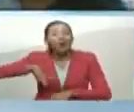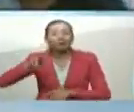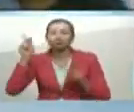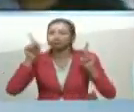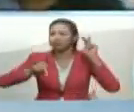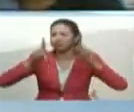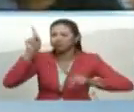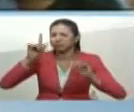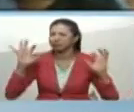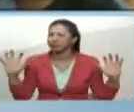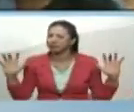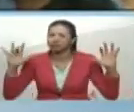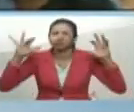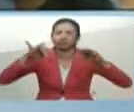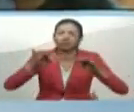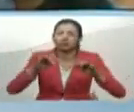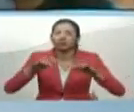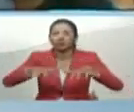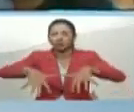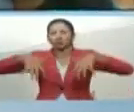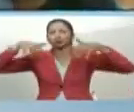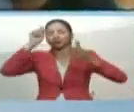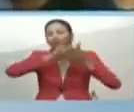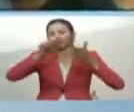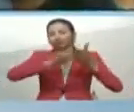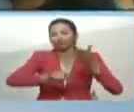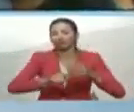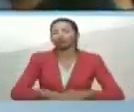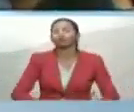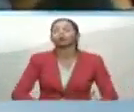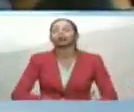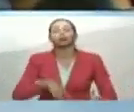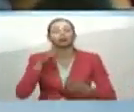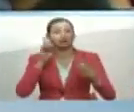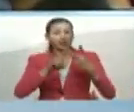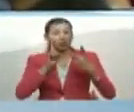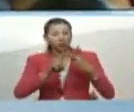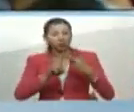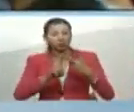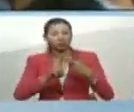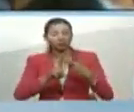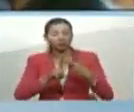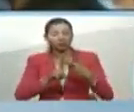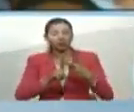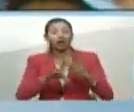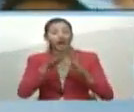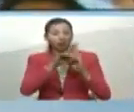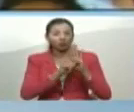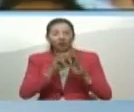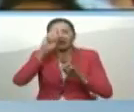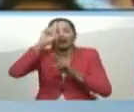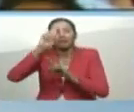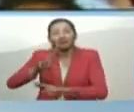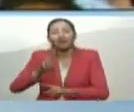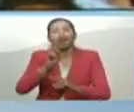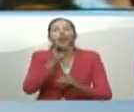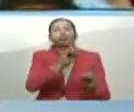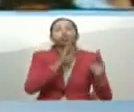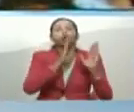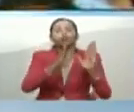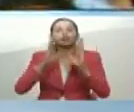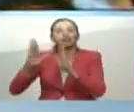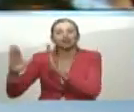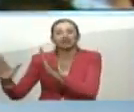constituyente. En segundo lugar, fue respetuosa de la doctrina republicana,